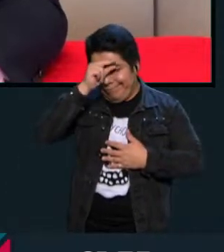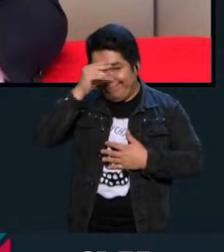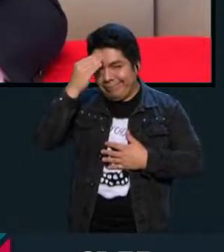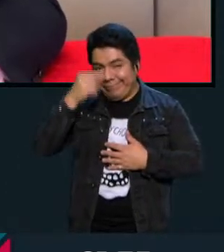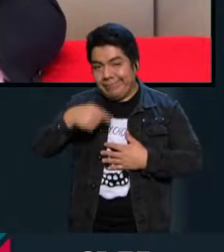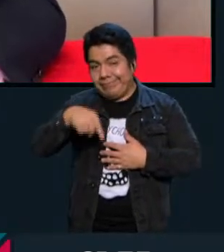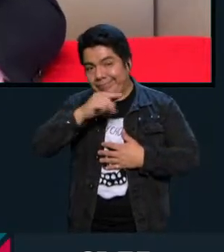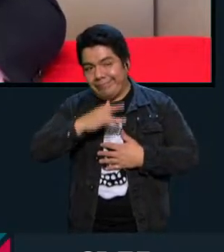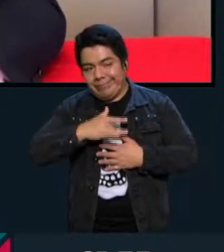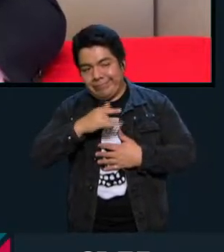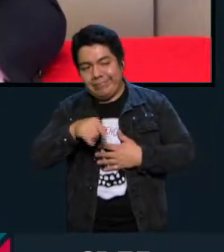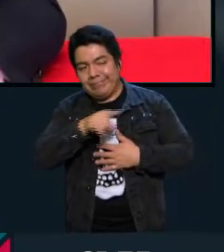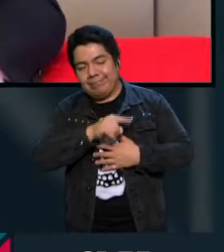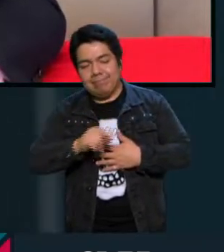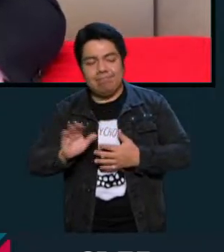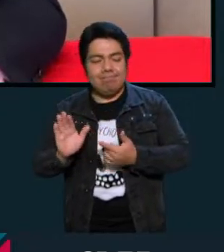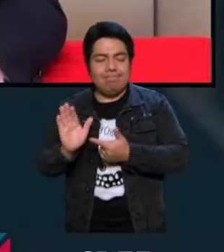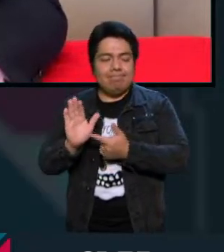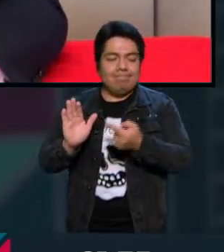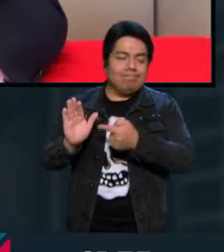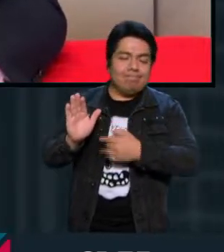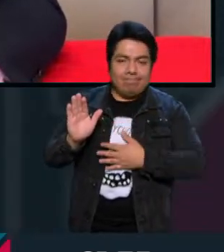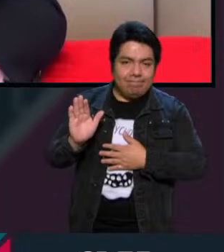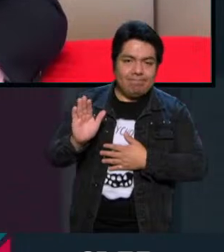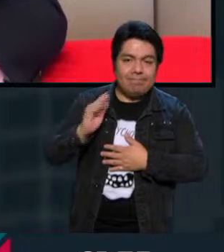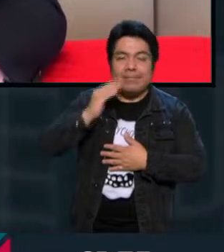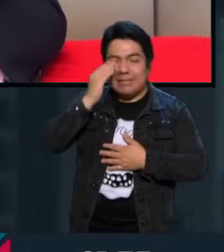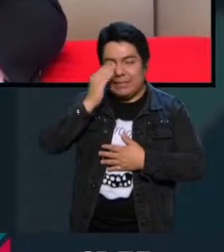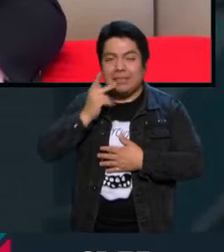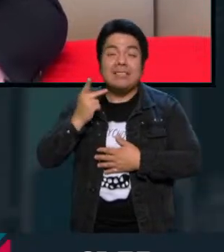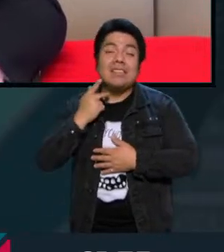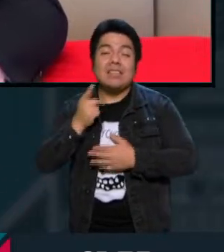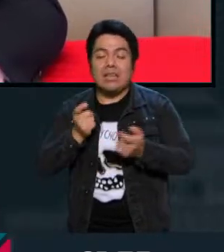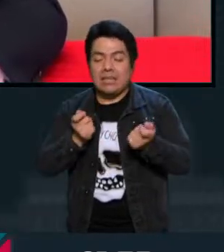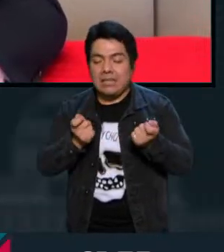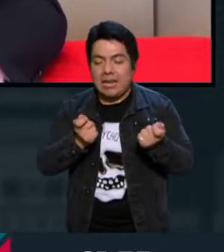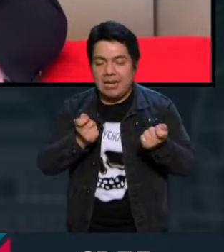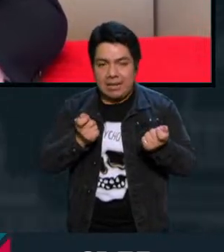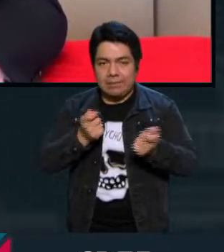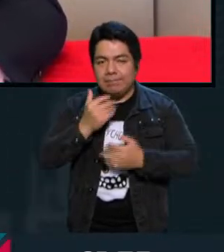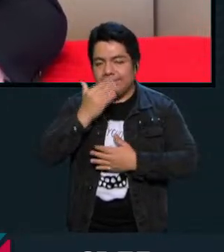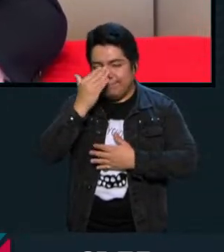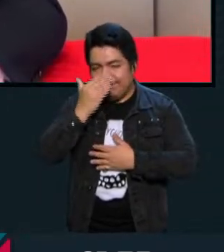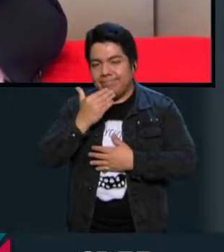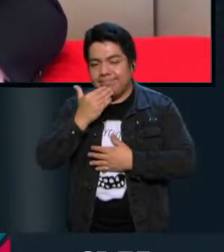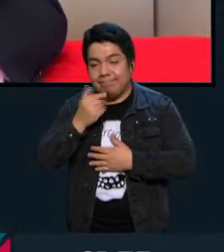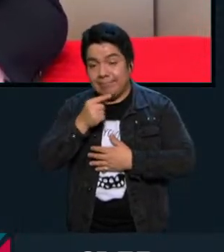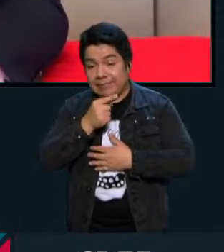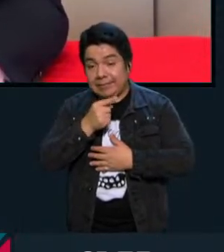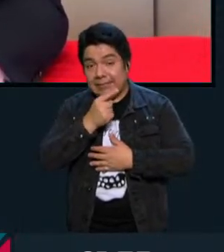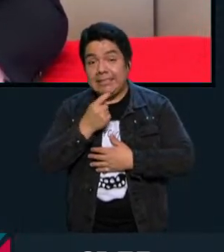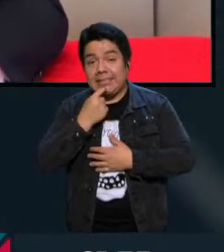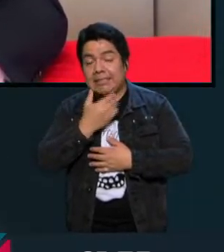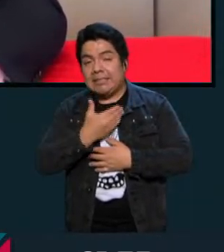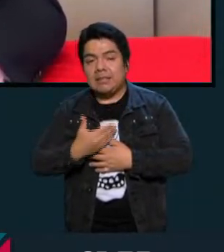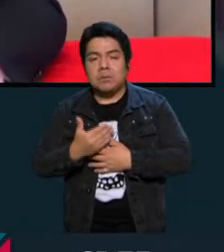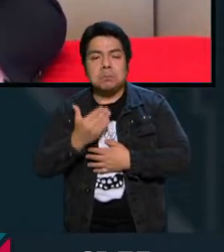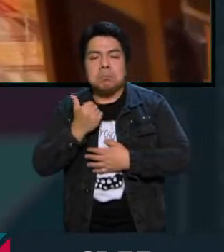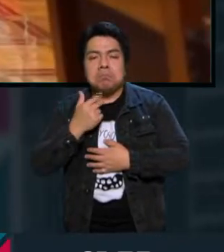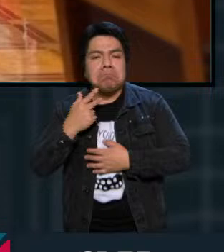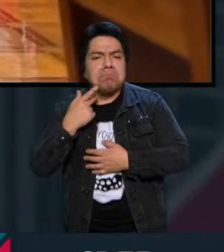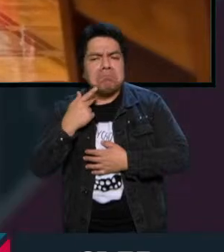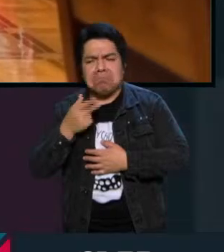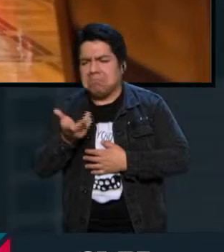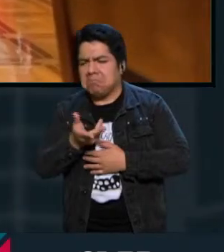incómoda, es experto, maneja muy bien los tiempos políticos, las narrativas, él en lo personal ya no tiene un costo político que